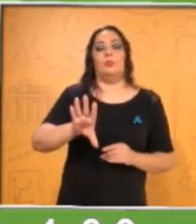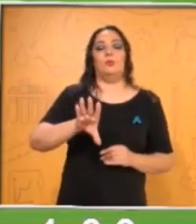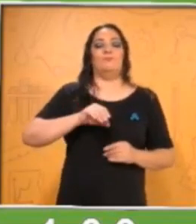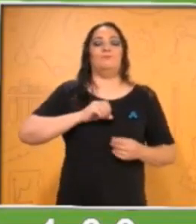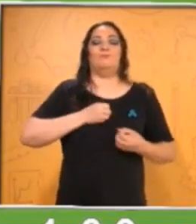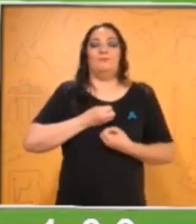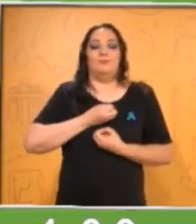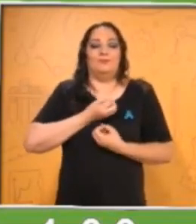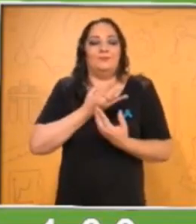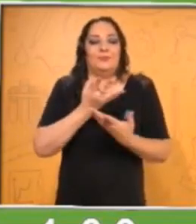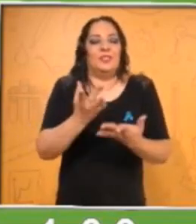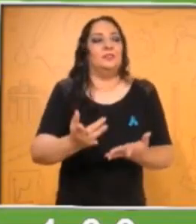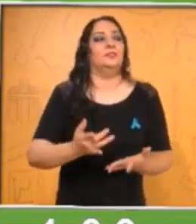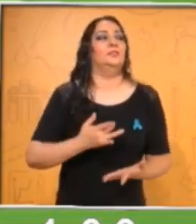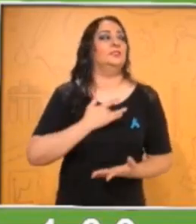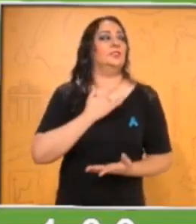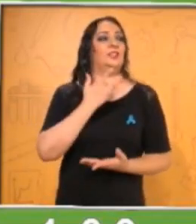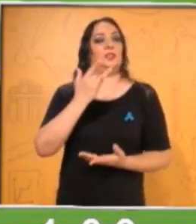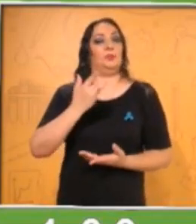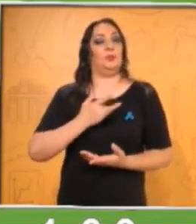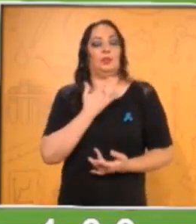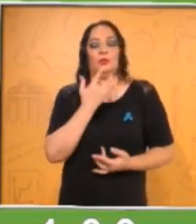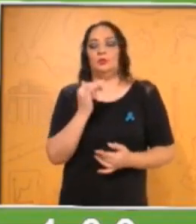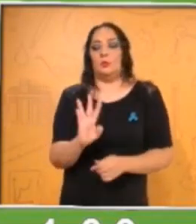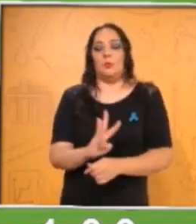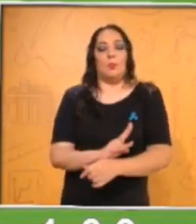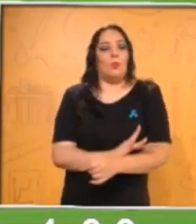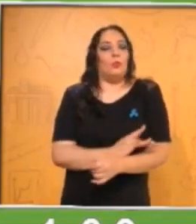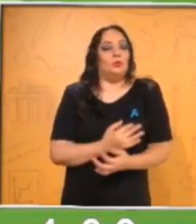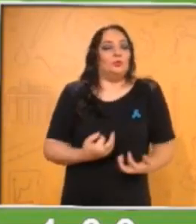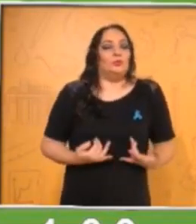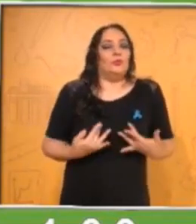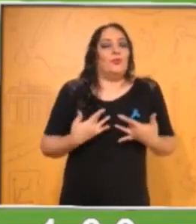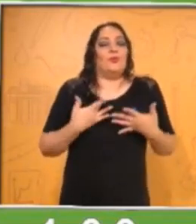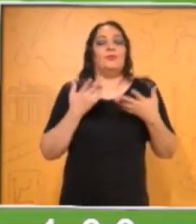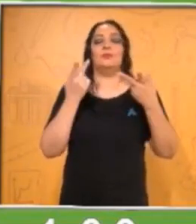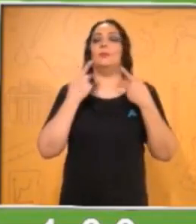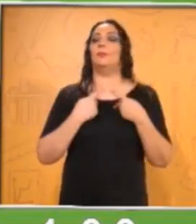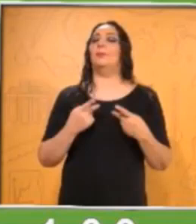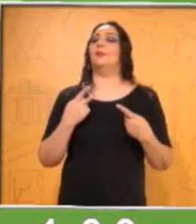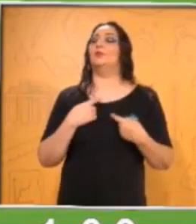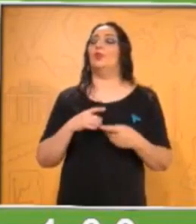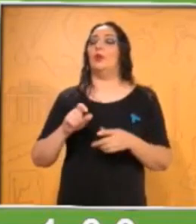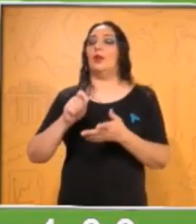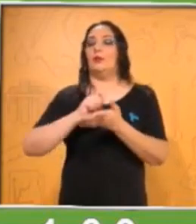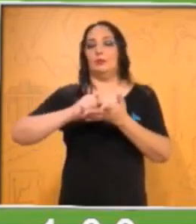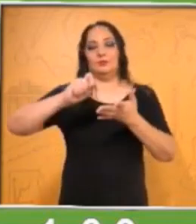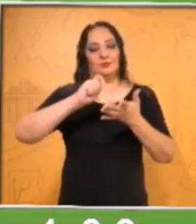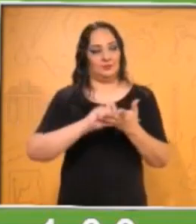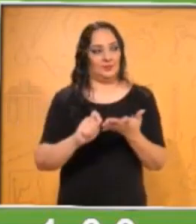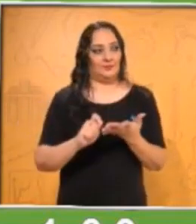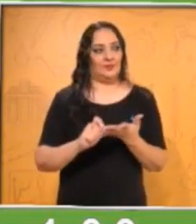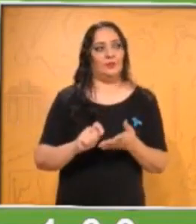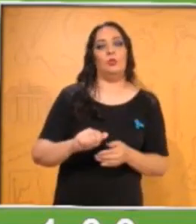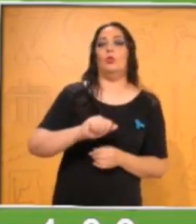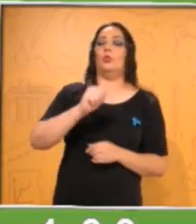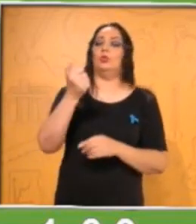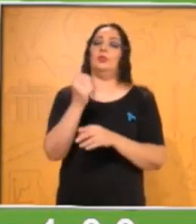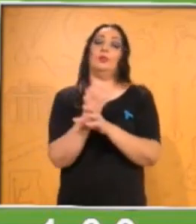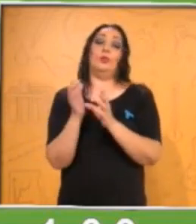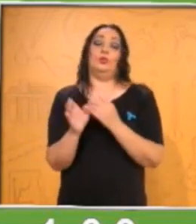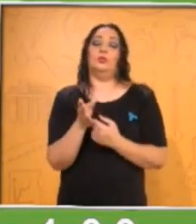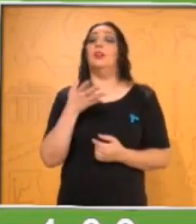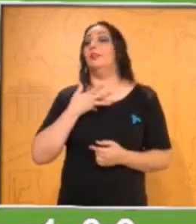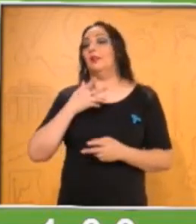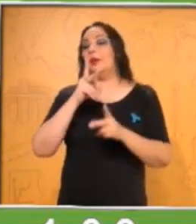sentimientos y emociones de quien lo escribe. Otra de las características del poema es que se